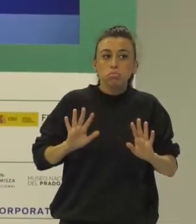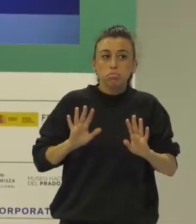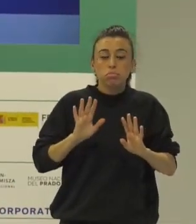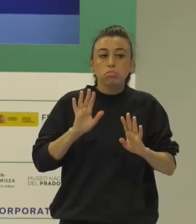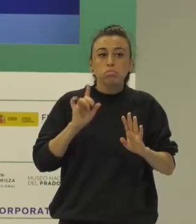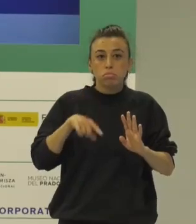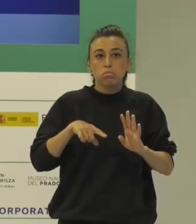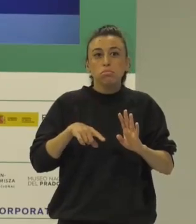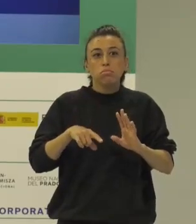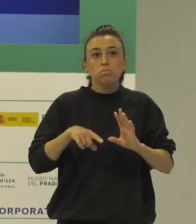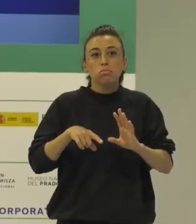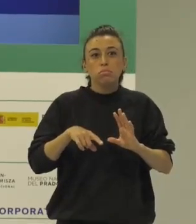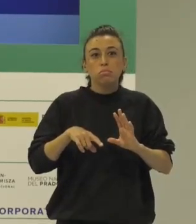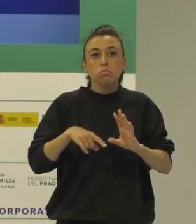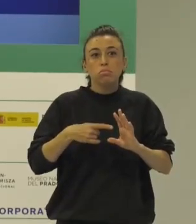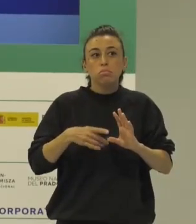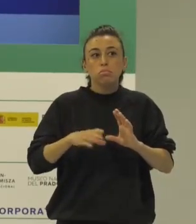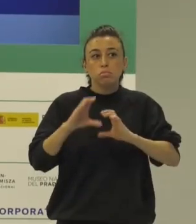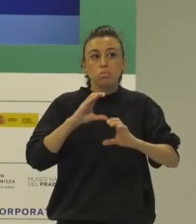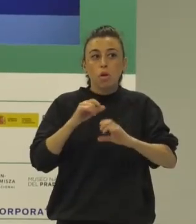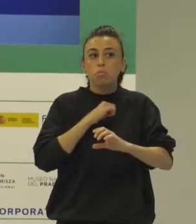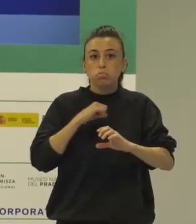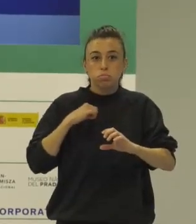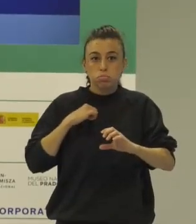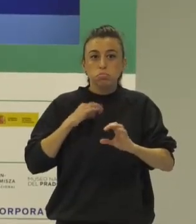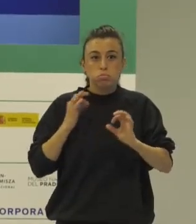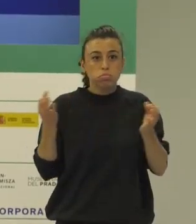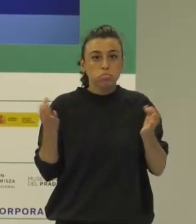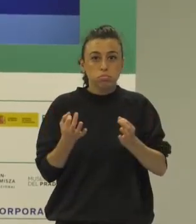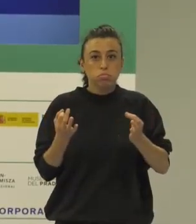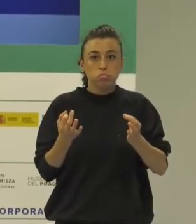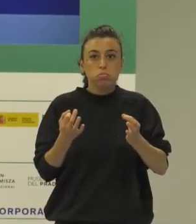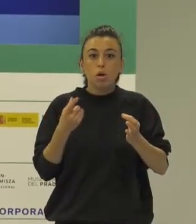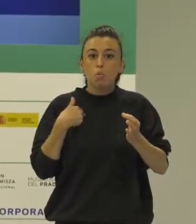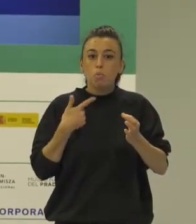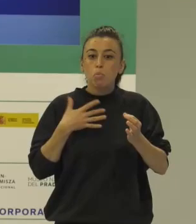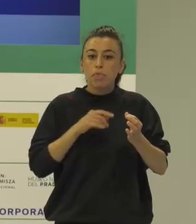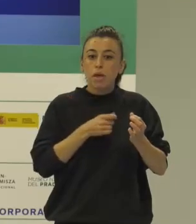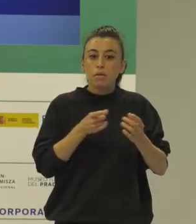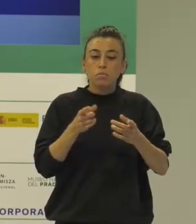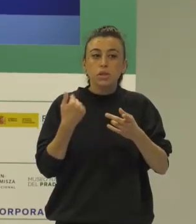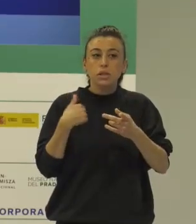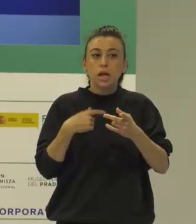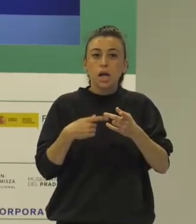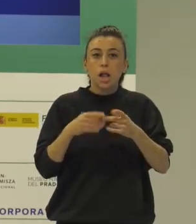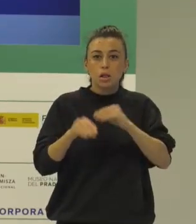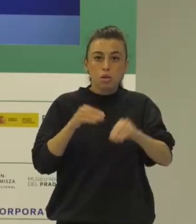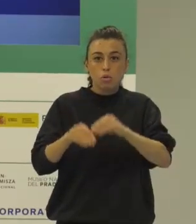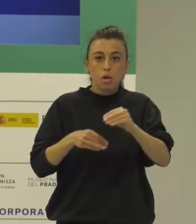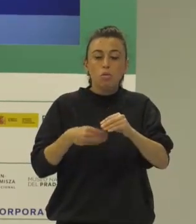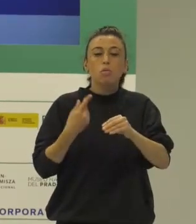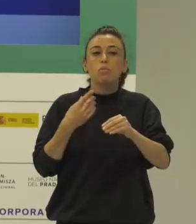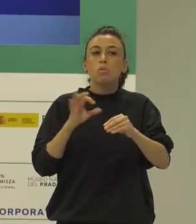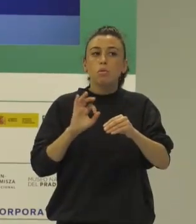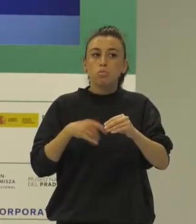comunicación privada, que constantemente te lleven a interrogatorio, que te lleven a calabozo y que acosen no solo a ti, sino a